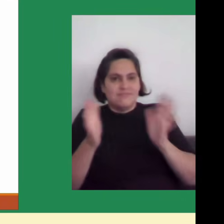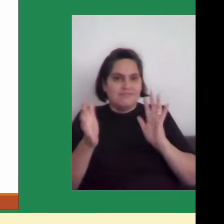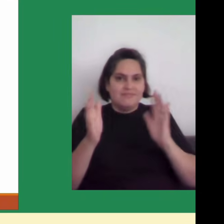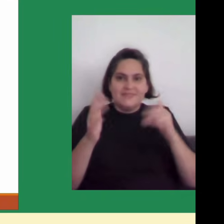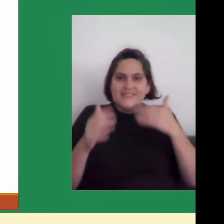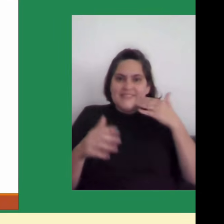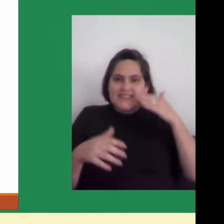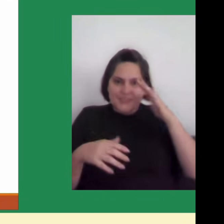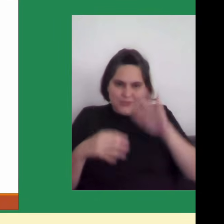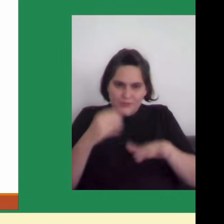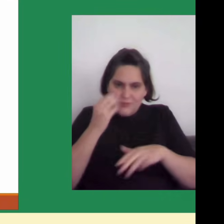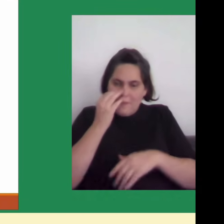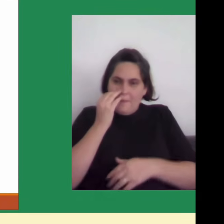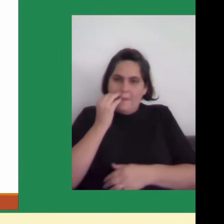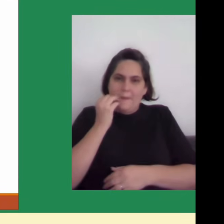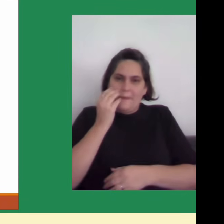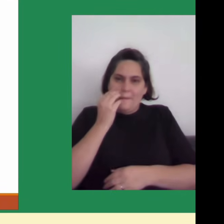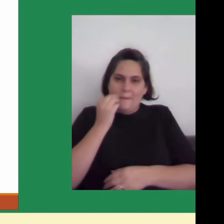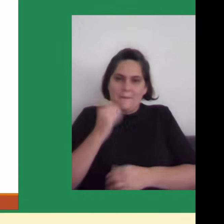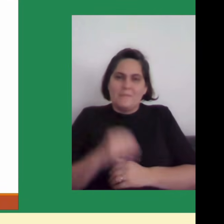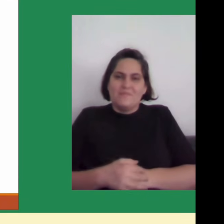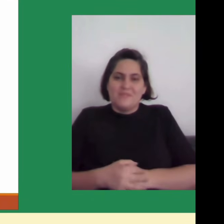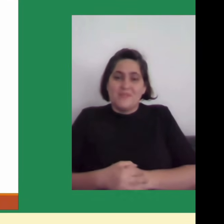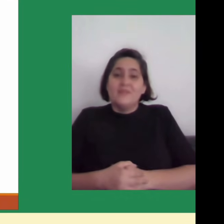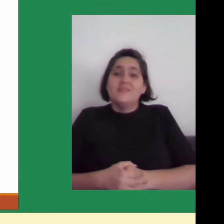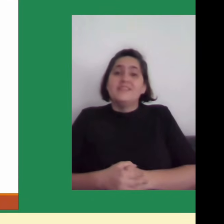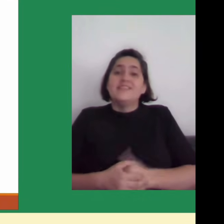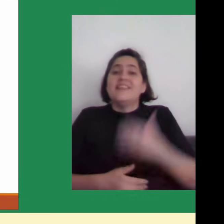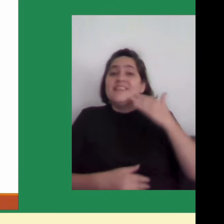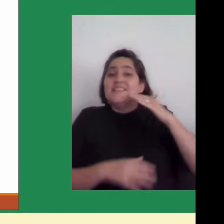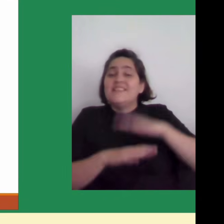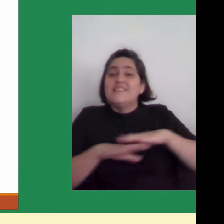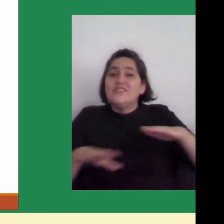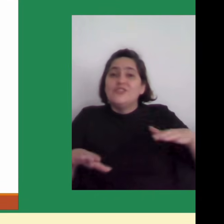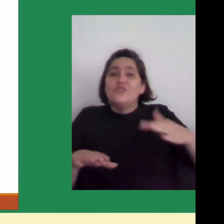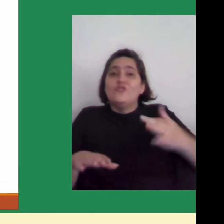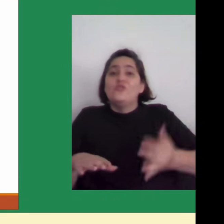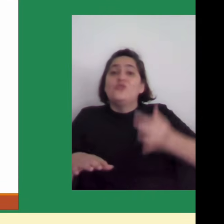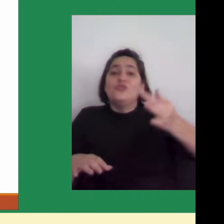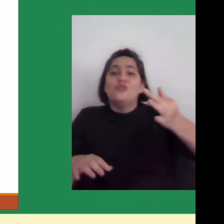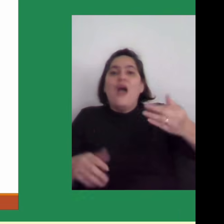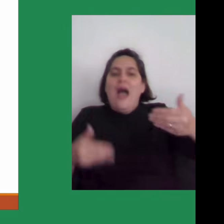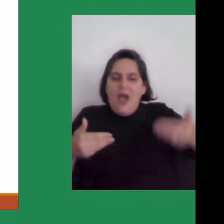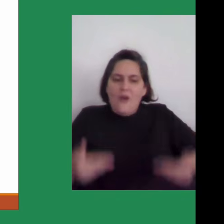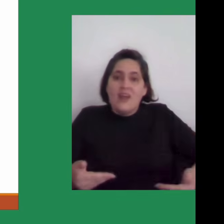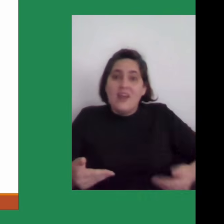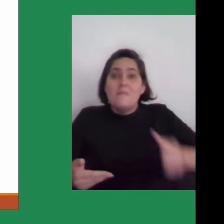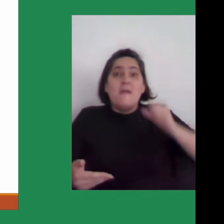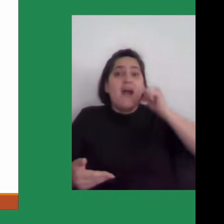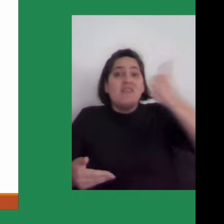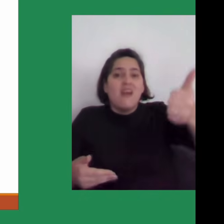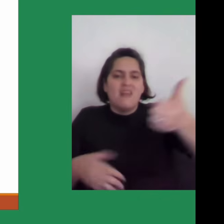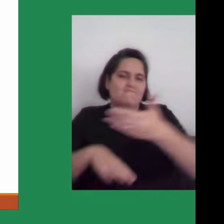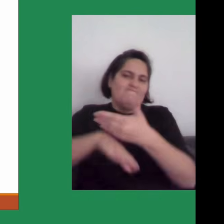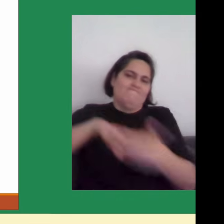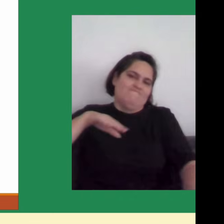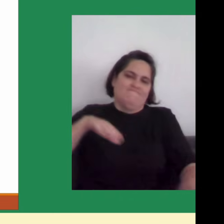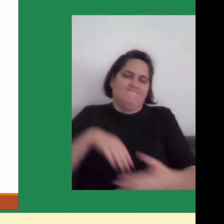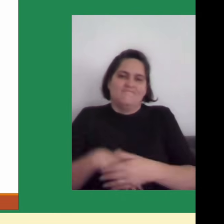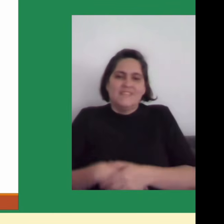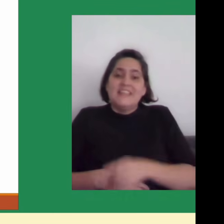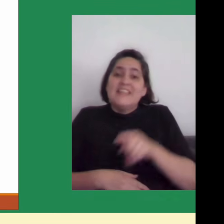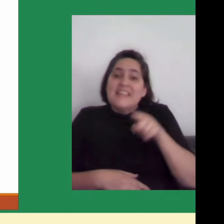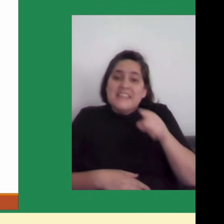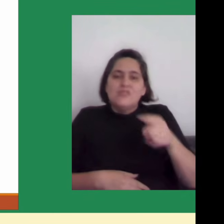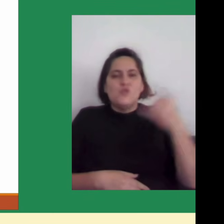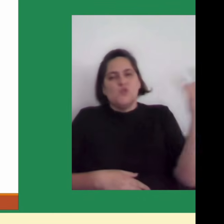niños, porque el futuro de los niños es siempre hoy y mañana será tarde. Esto es una urgencia,